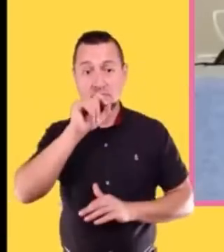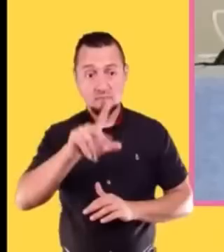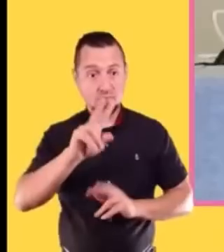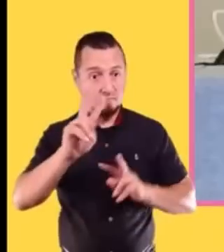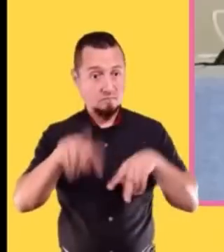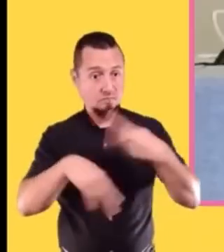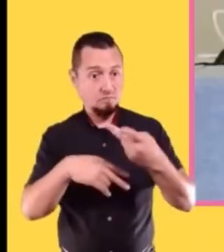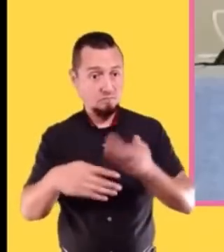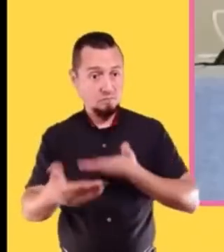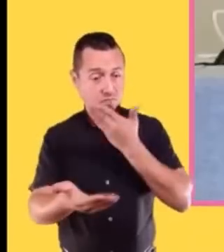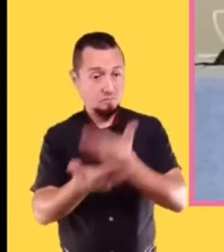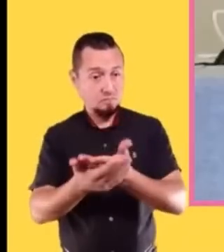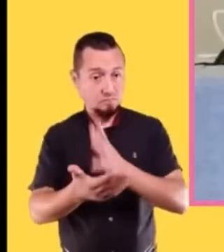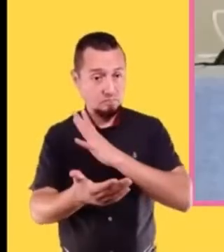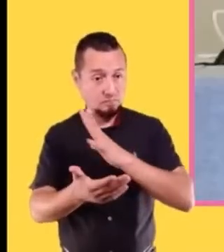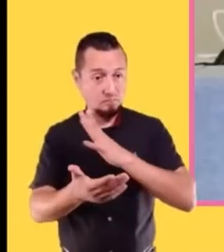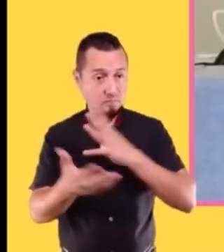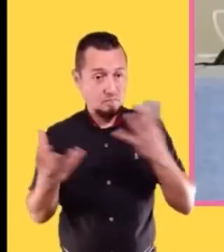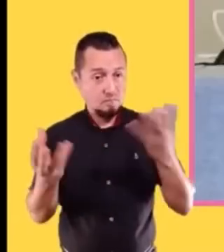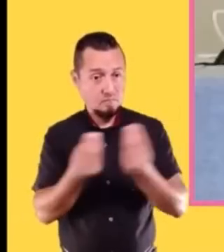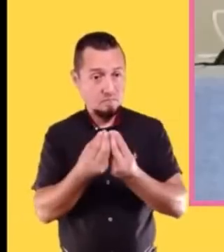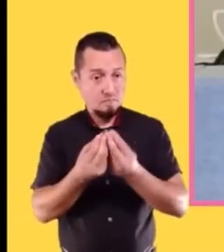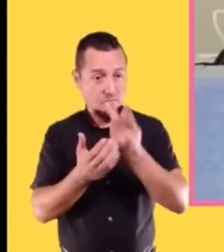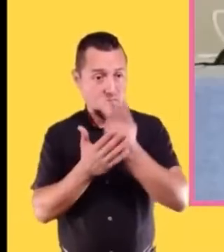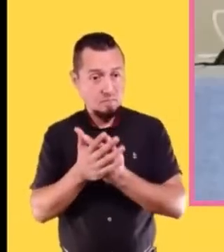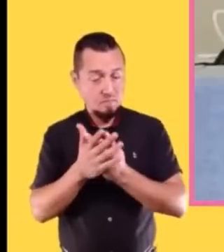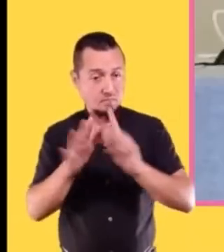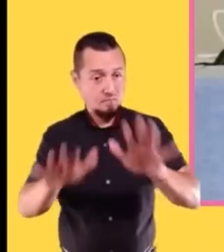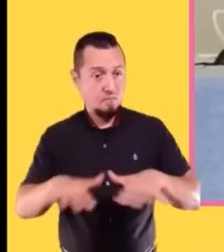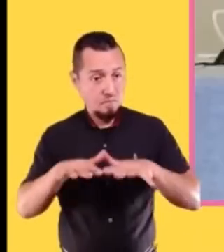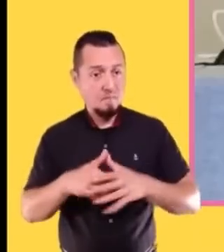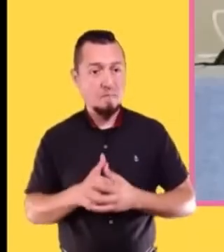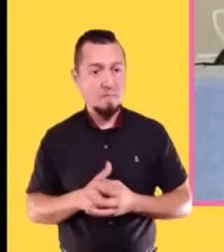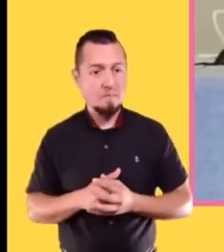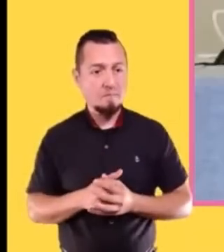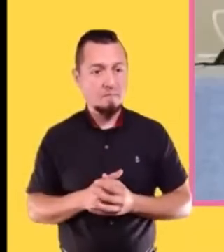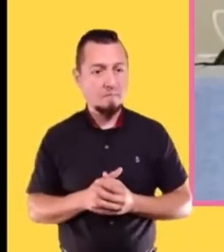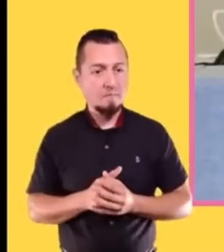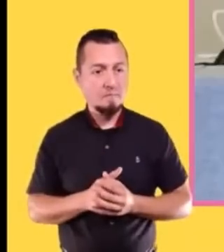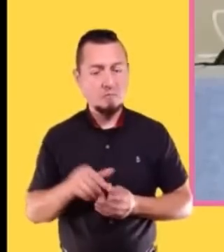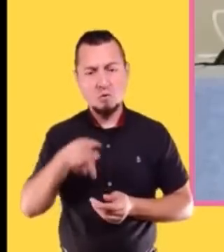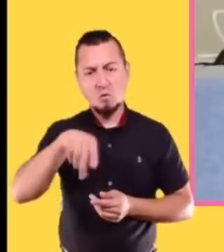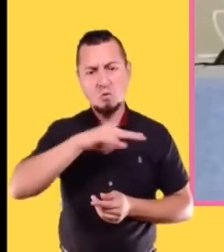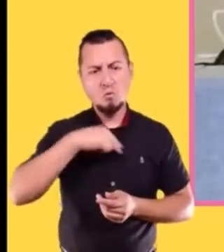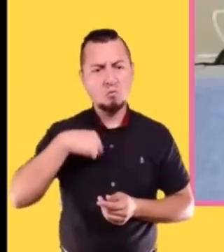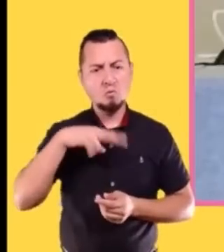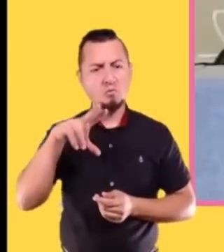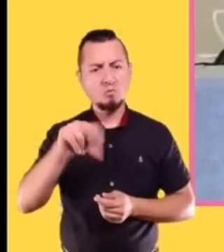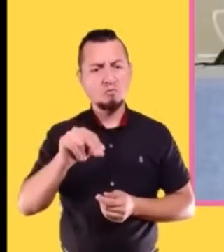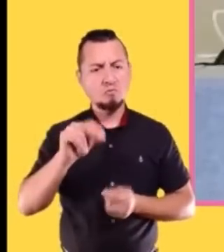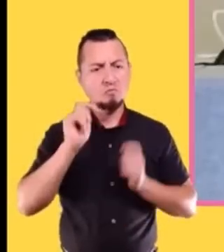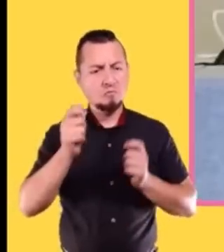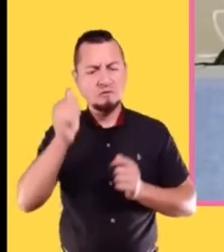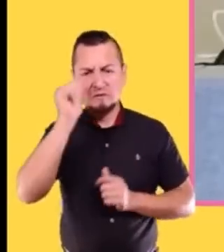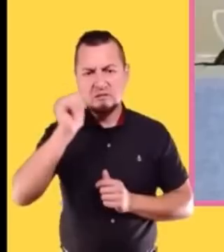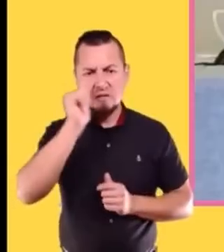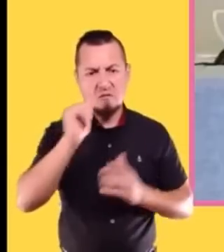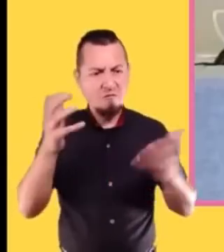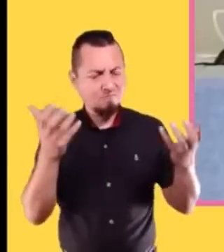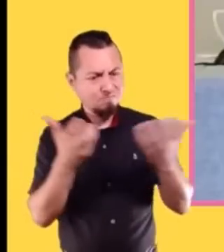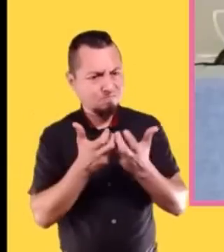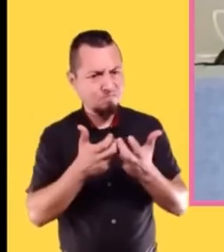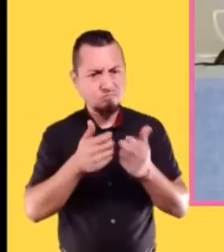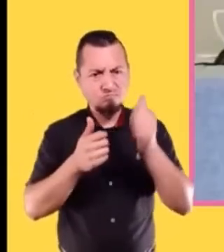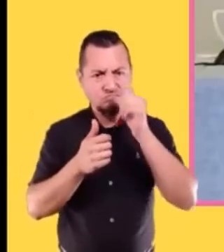tener alguna propuesta, planteamiento en estos foros o no? No, en realidad nosotros hemos participado siempre con la Federación en la